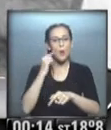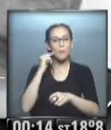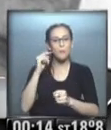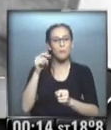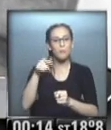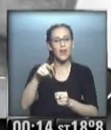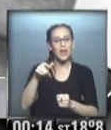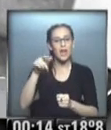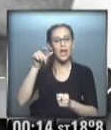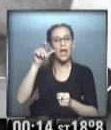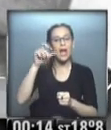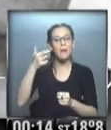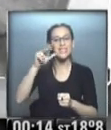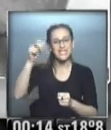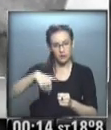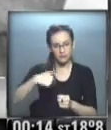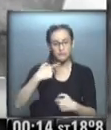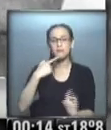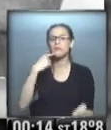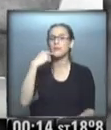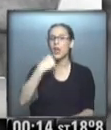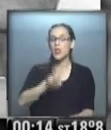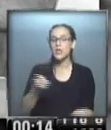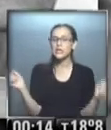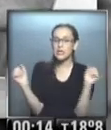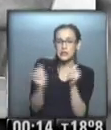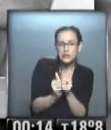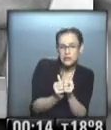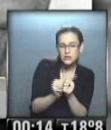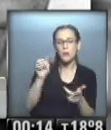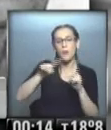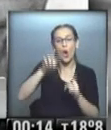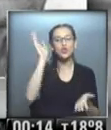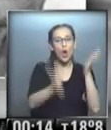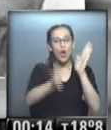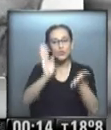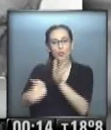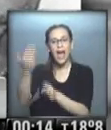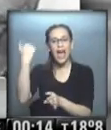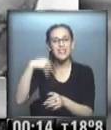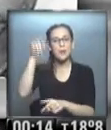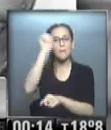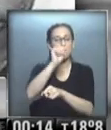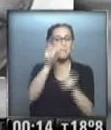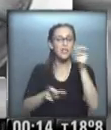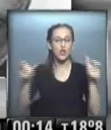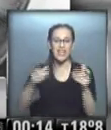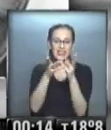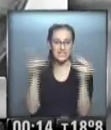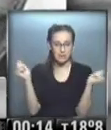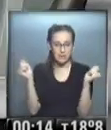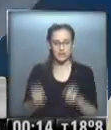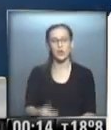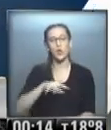Aldo Omar Vara. Se lo acusa de complicidad en las torturas aplicadas a los detenidos desaparecidos en el área de esa